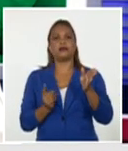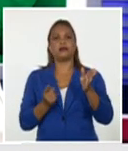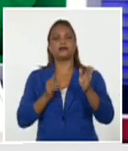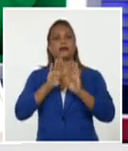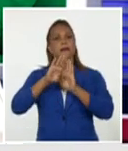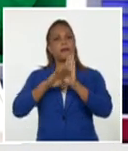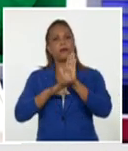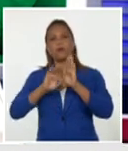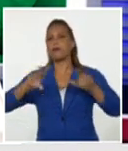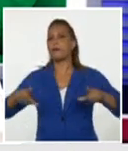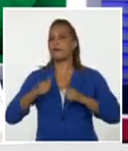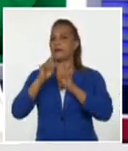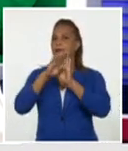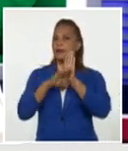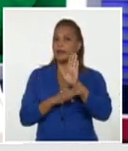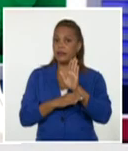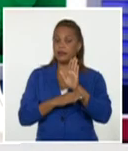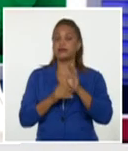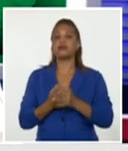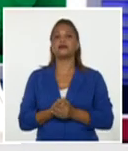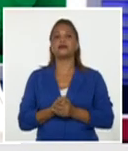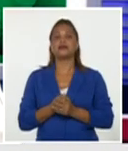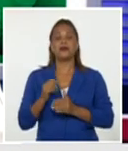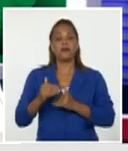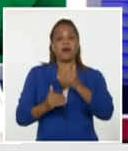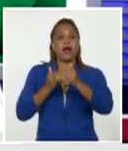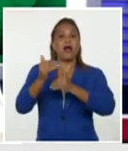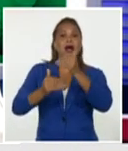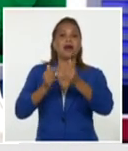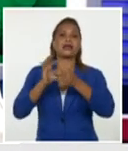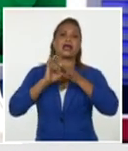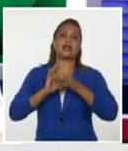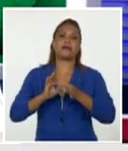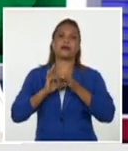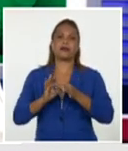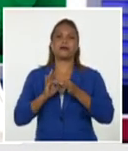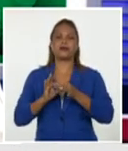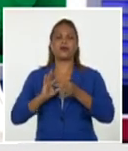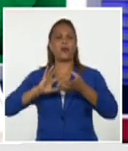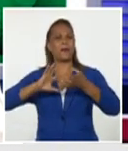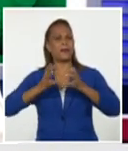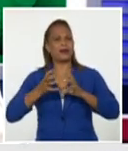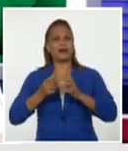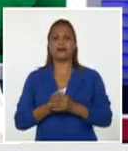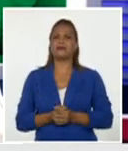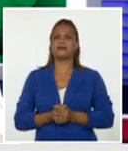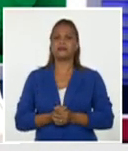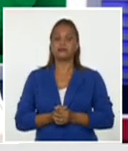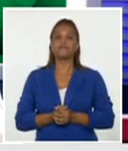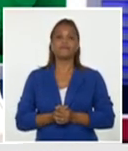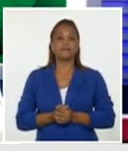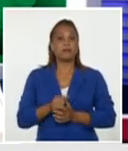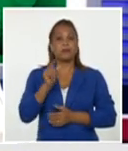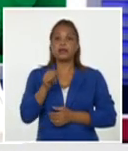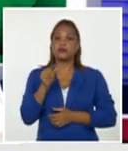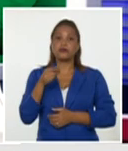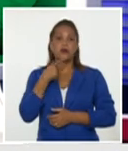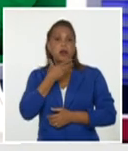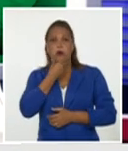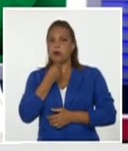agresivo, más hacia la gravedad, más hacia las complicaciones, en personas no